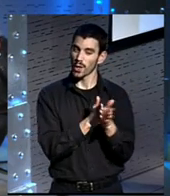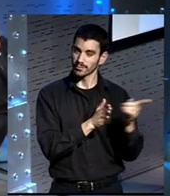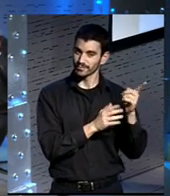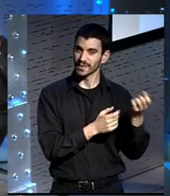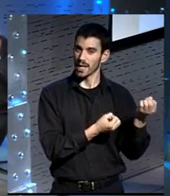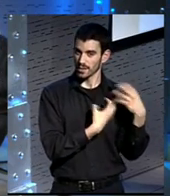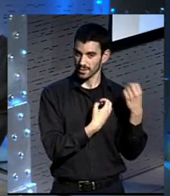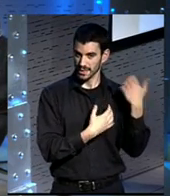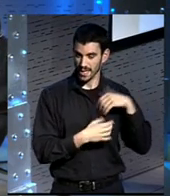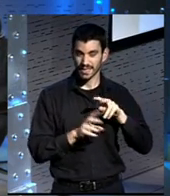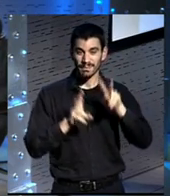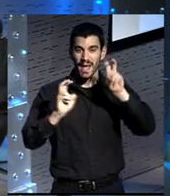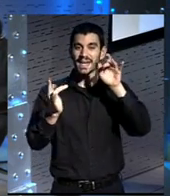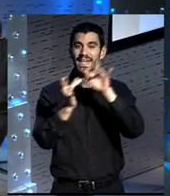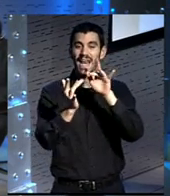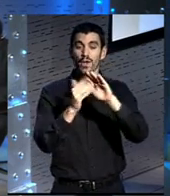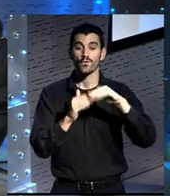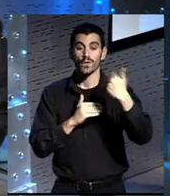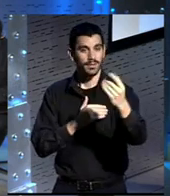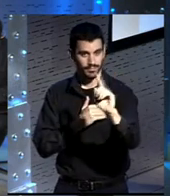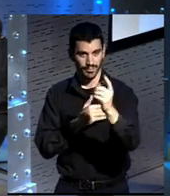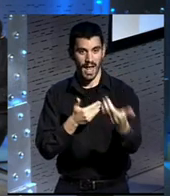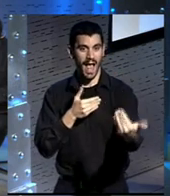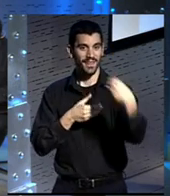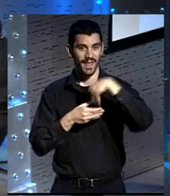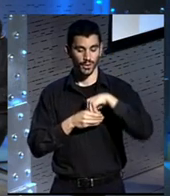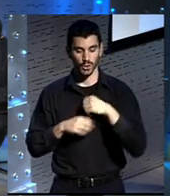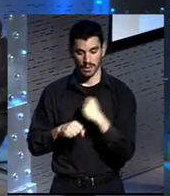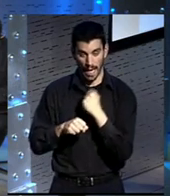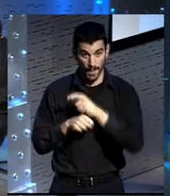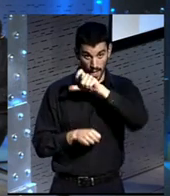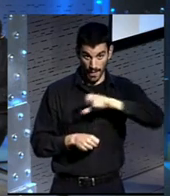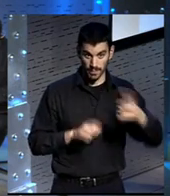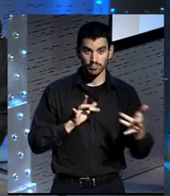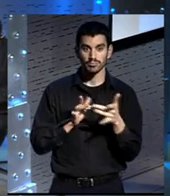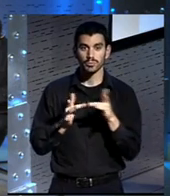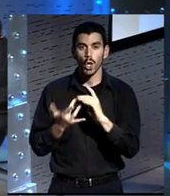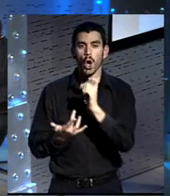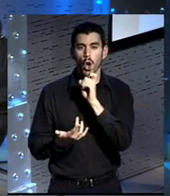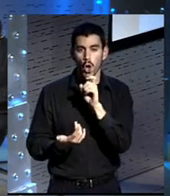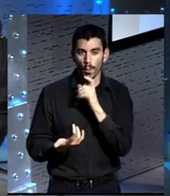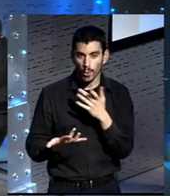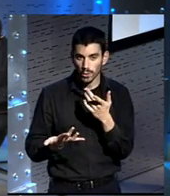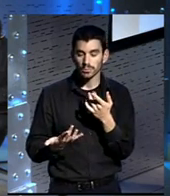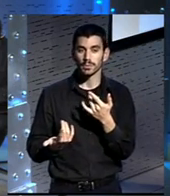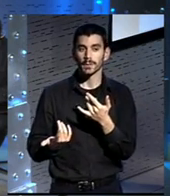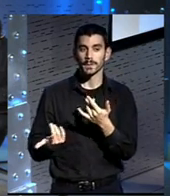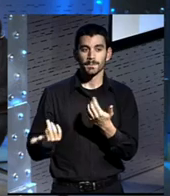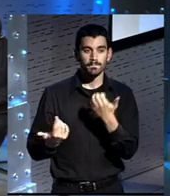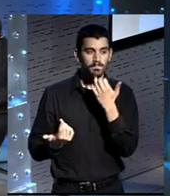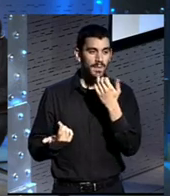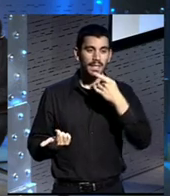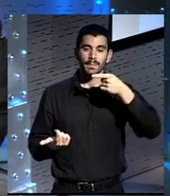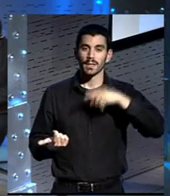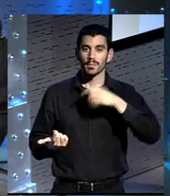la relación hacia adentro, cómo se utilizan las tecnologías para, no ya hacia el público, sino hacia los empleados del banco, hacia digamos,